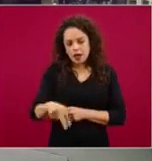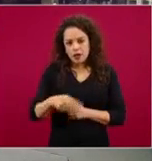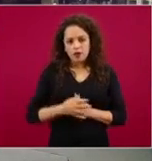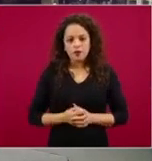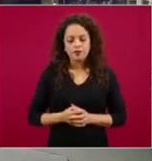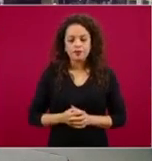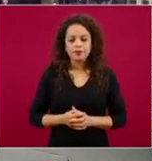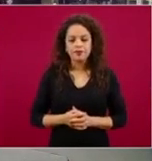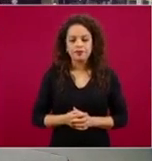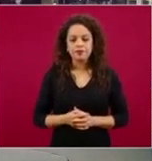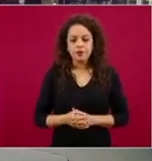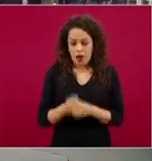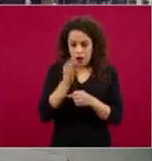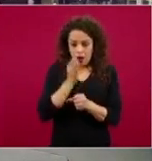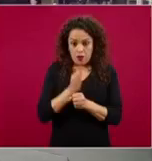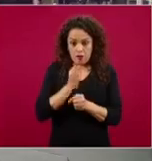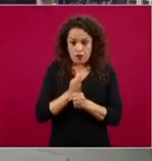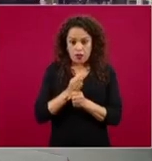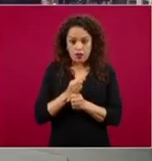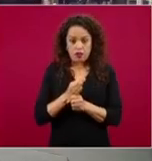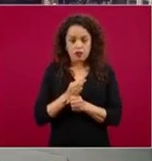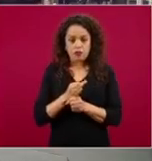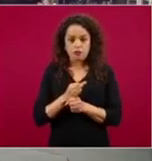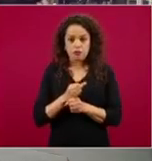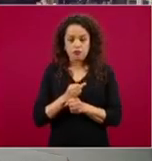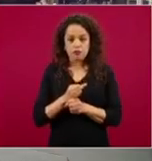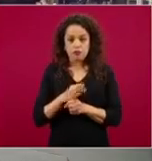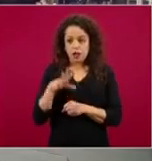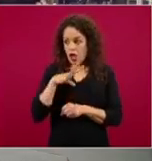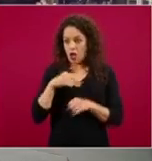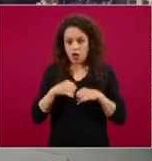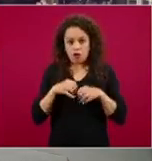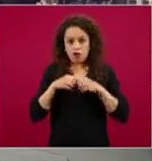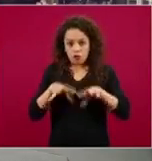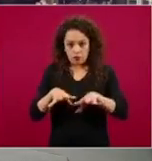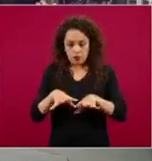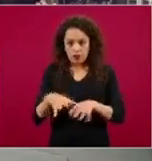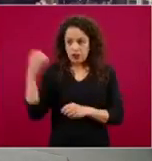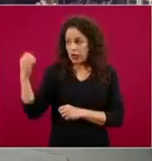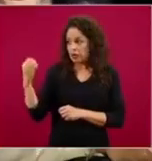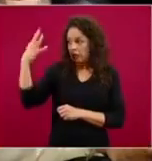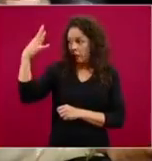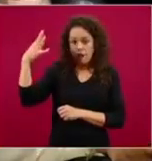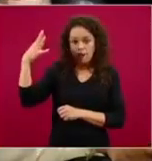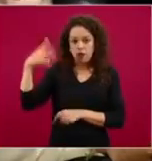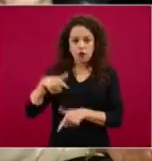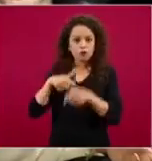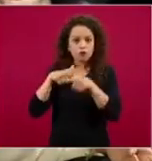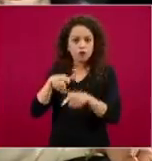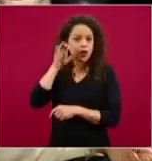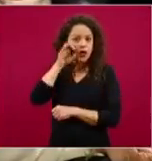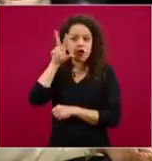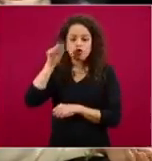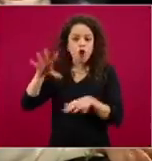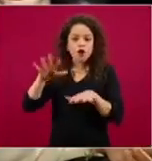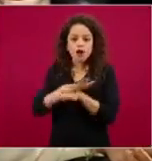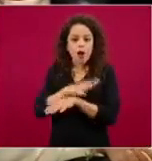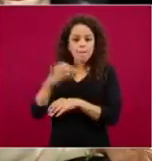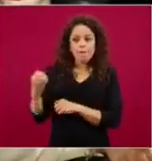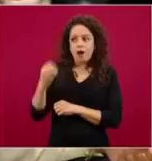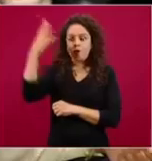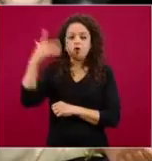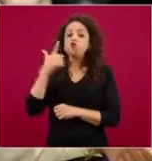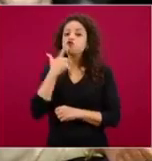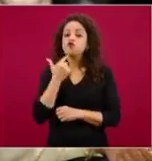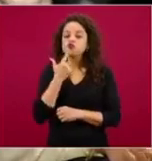México ahorita, por la información, no pasa semáforo rojo, en el supuesto de que es con el fin de no se caiga